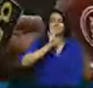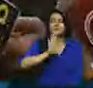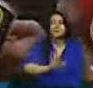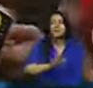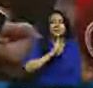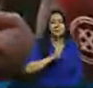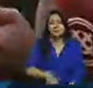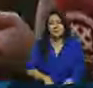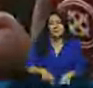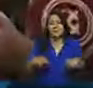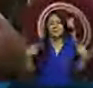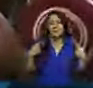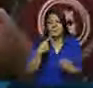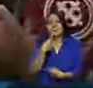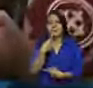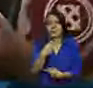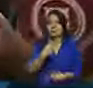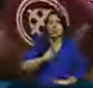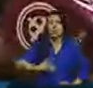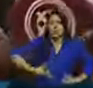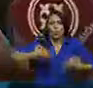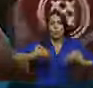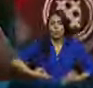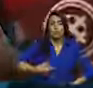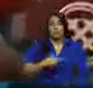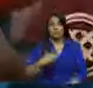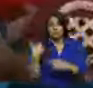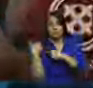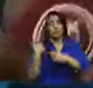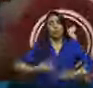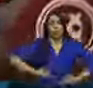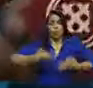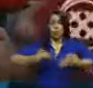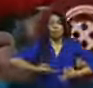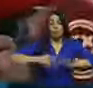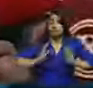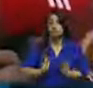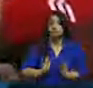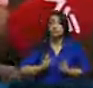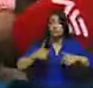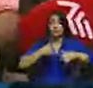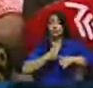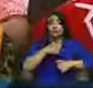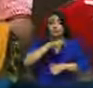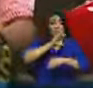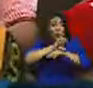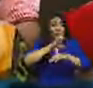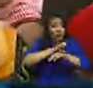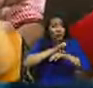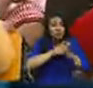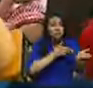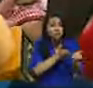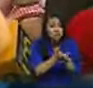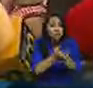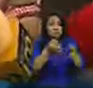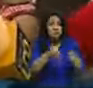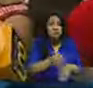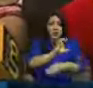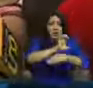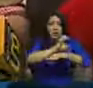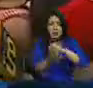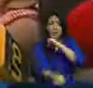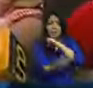vida. Yo cumplo mi deber, yo he cumplido mi deber con el país, yo sé que el país no me va a